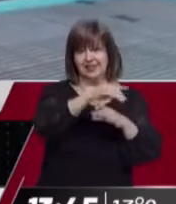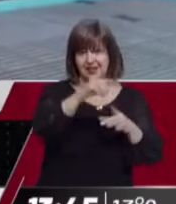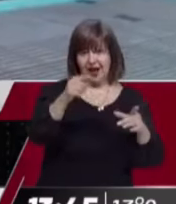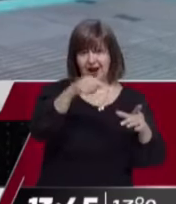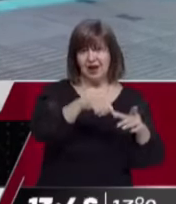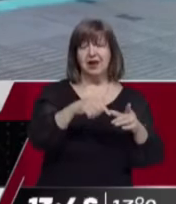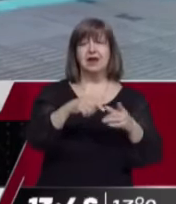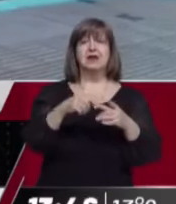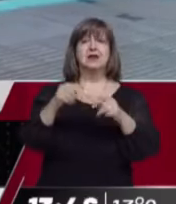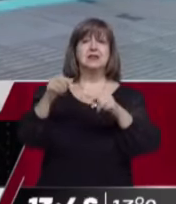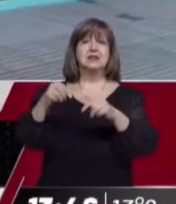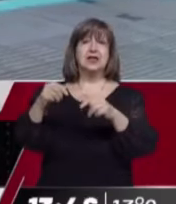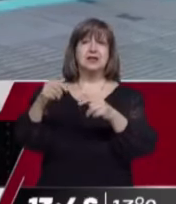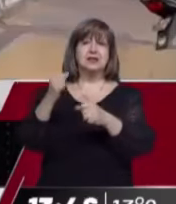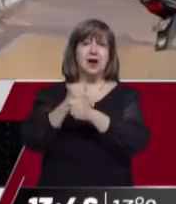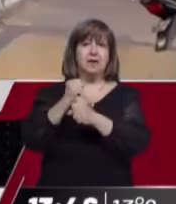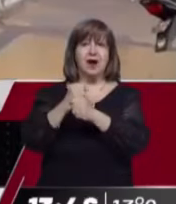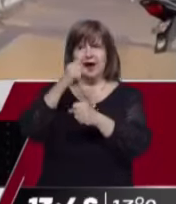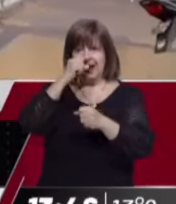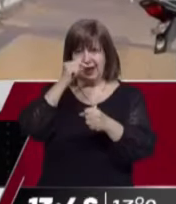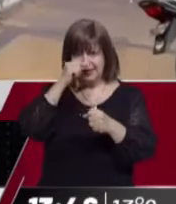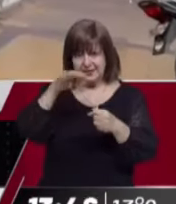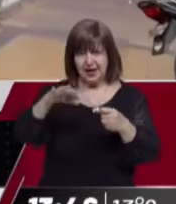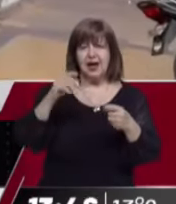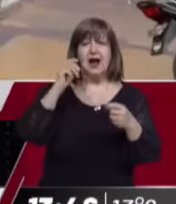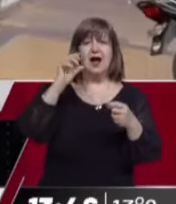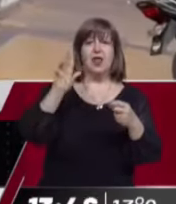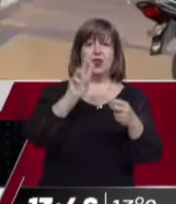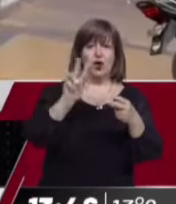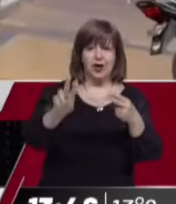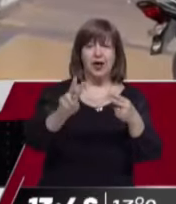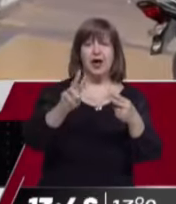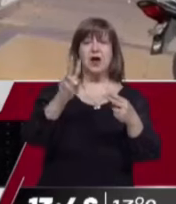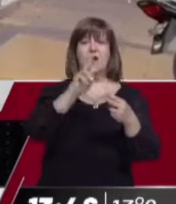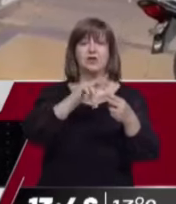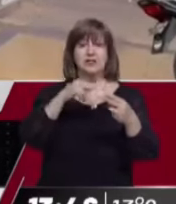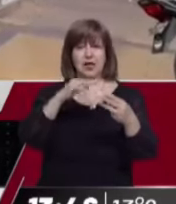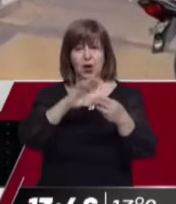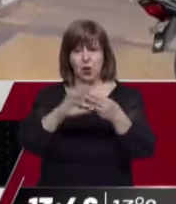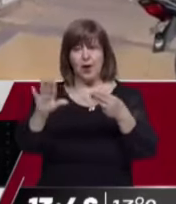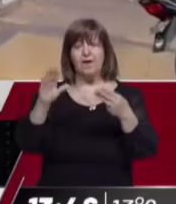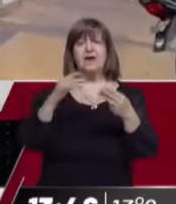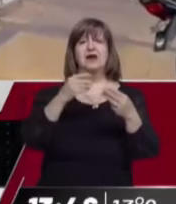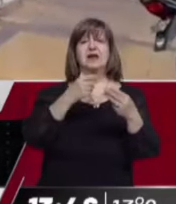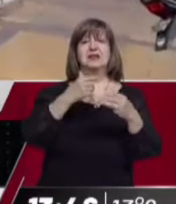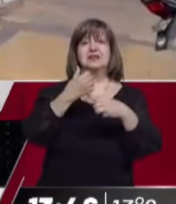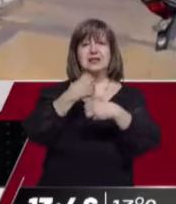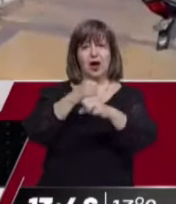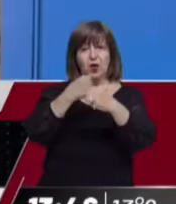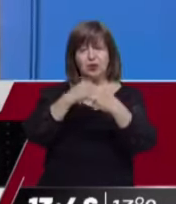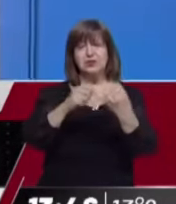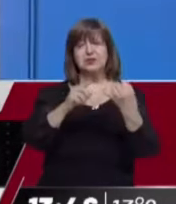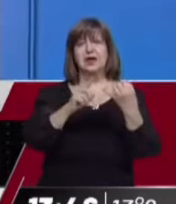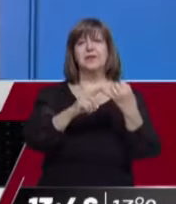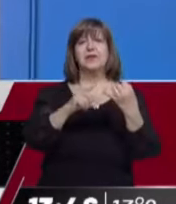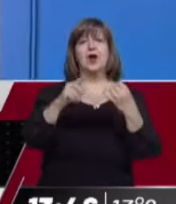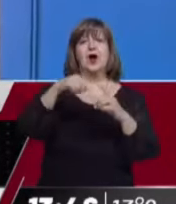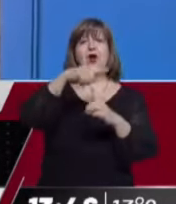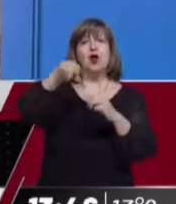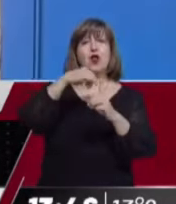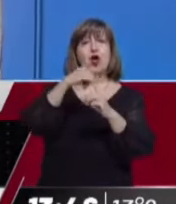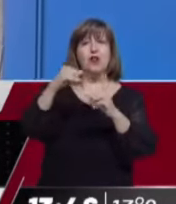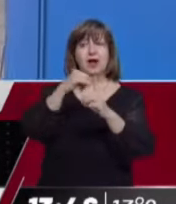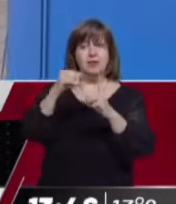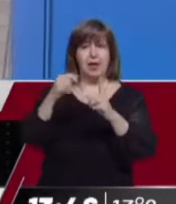quienes trabajan, por ejemplo, en las oficinas de Las Heras, Dorrego, Villanueva, San José, Rodeo del Medio, son los que hasta el momento están